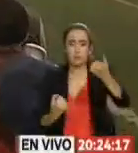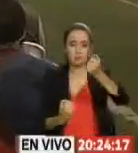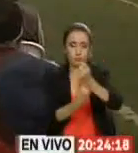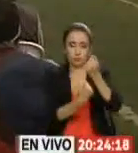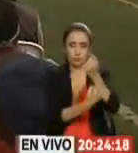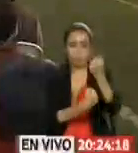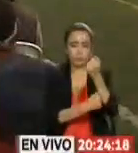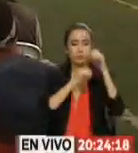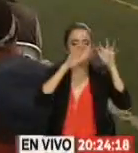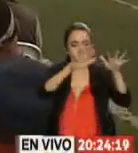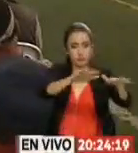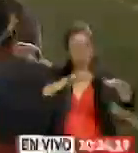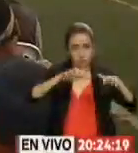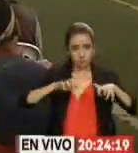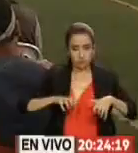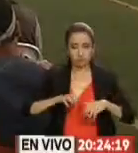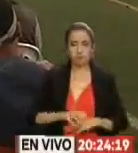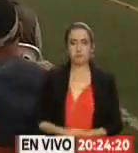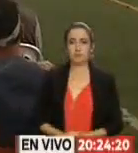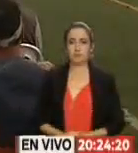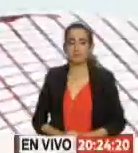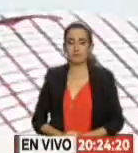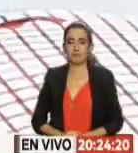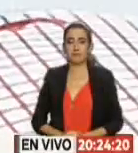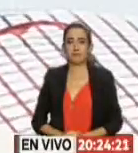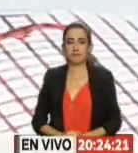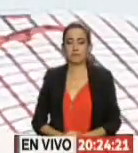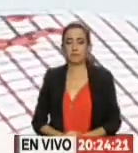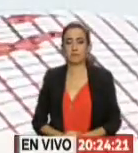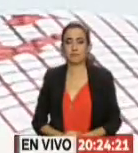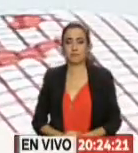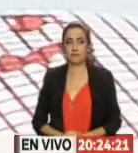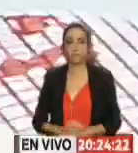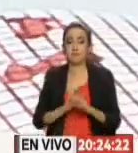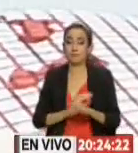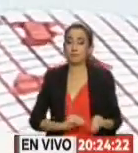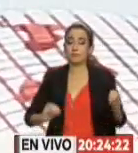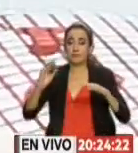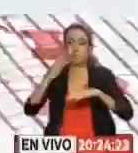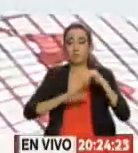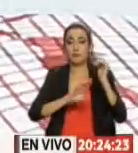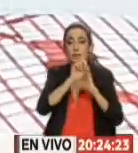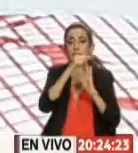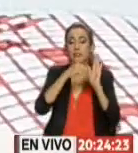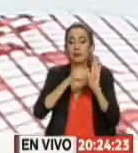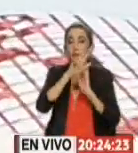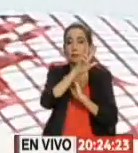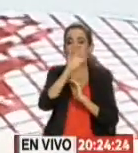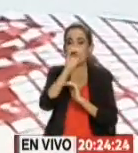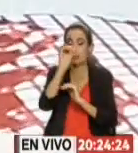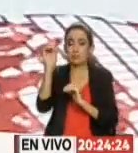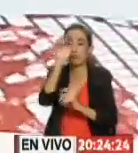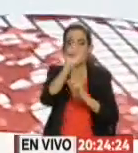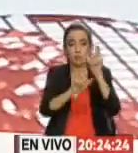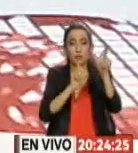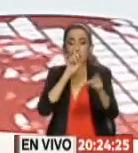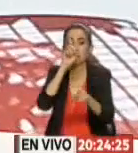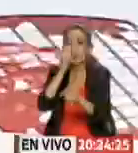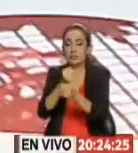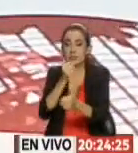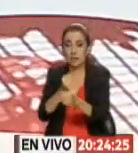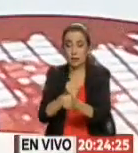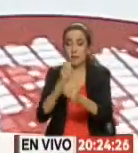cantón pichinchano. Javier Ceballos, Telediario. Y más de 1.300 trabajadores de la empresa pública de transporte